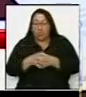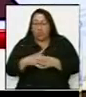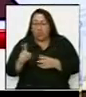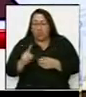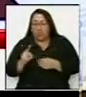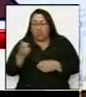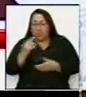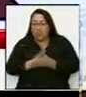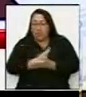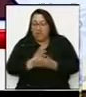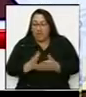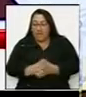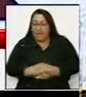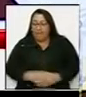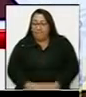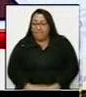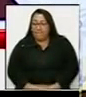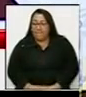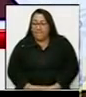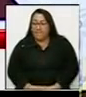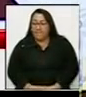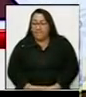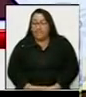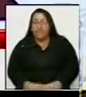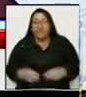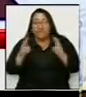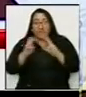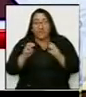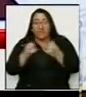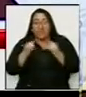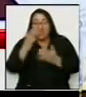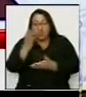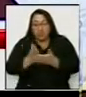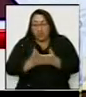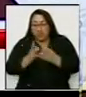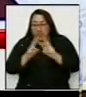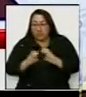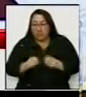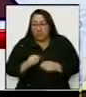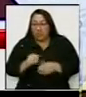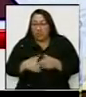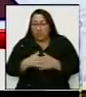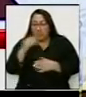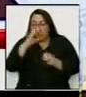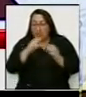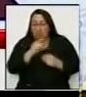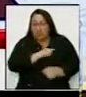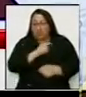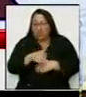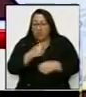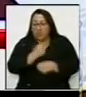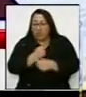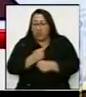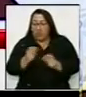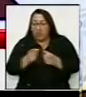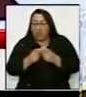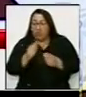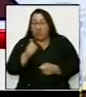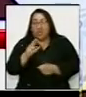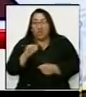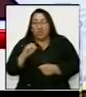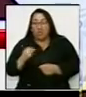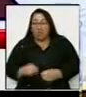es para nada, es una evaluación meramente diagnóstica y explorativa en búsqueda del fortalecimiento de capacidades. Congresista